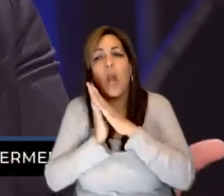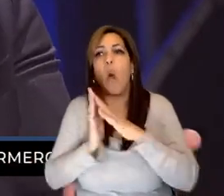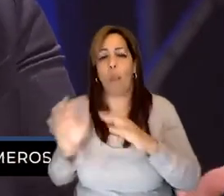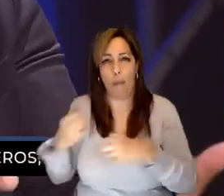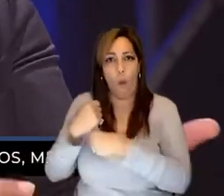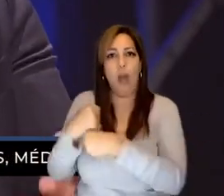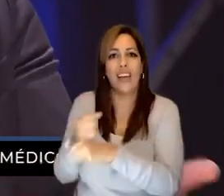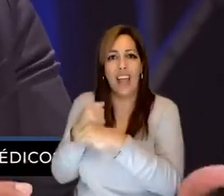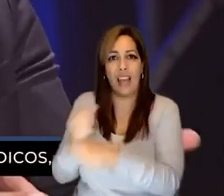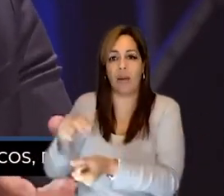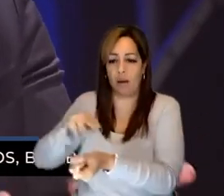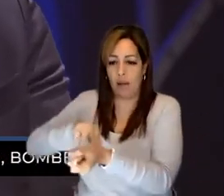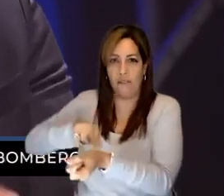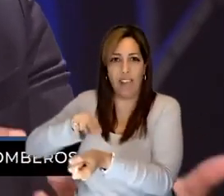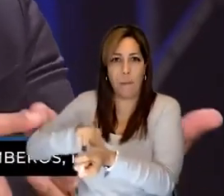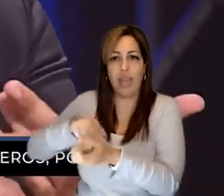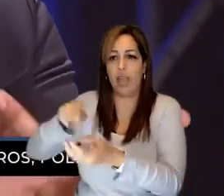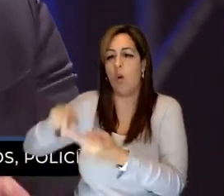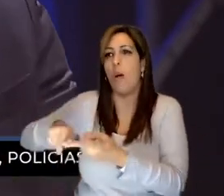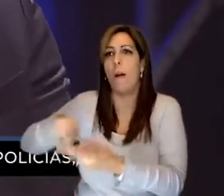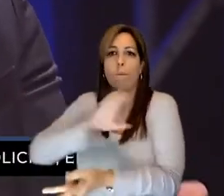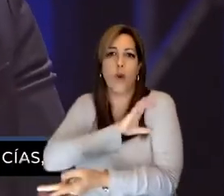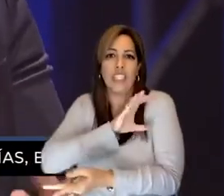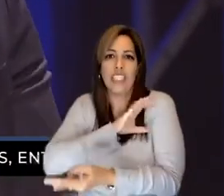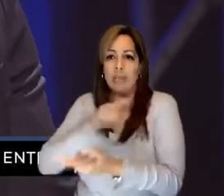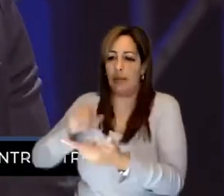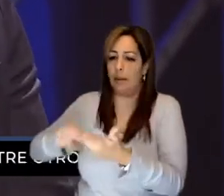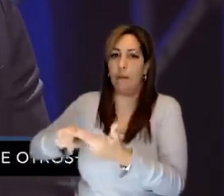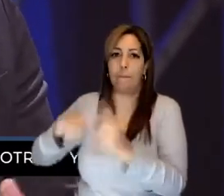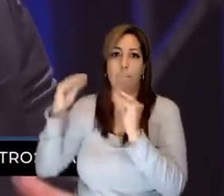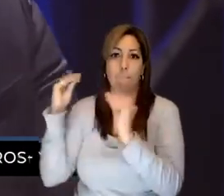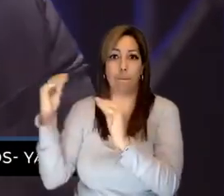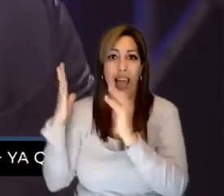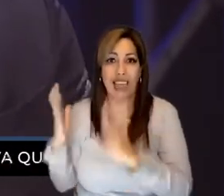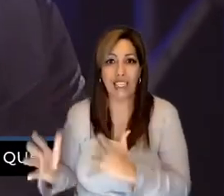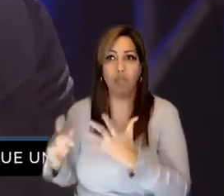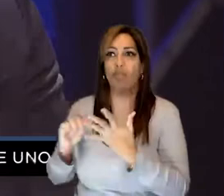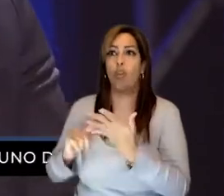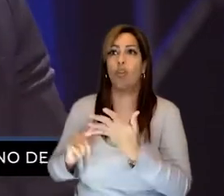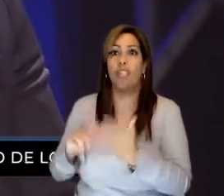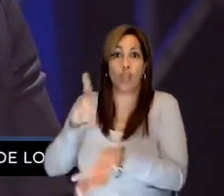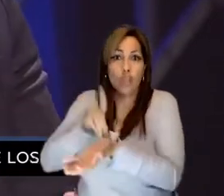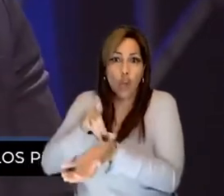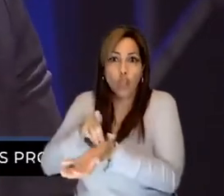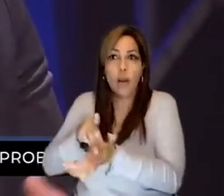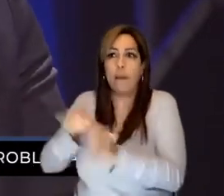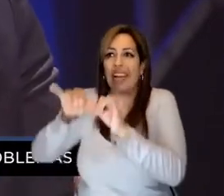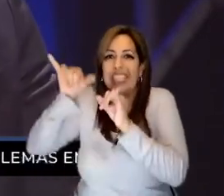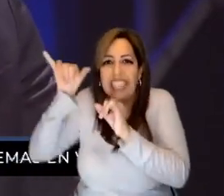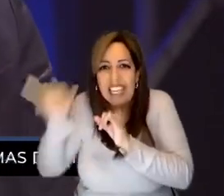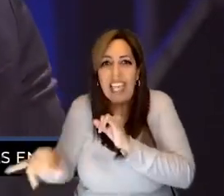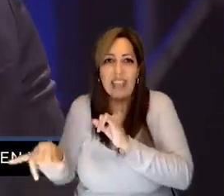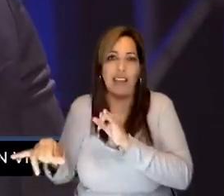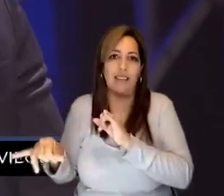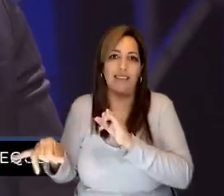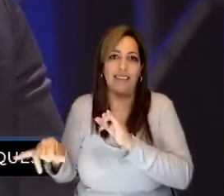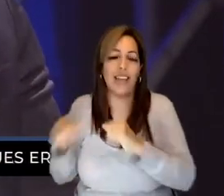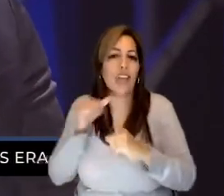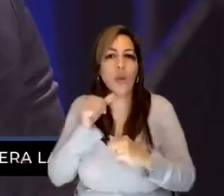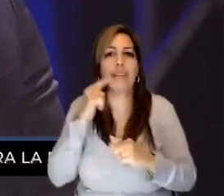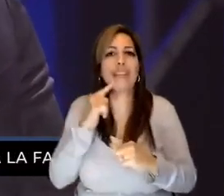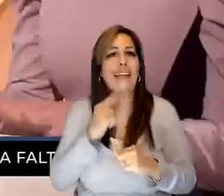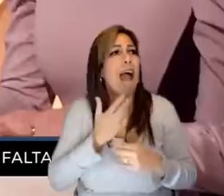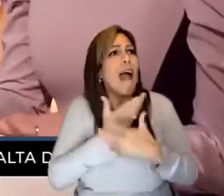los enfermeros, los médicos, los policías, bomberos y maestros para que se queden en la isla municipio y nunca haga falta